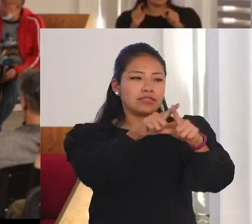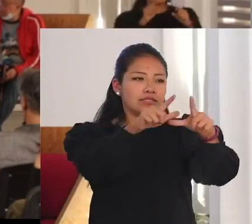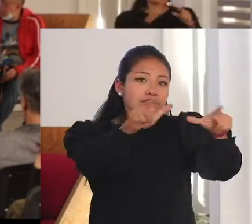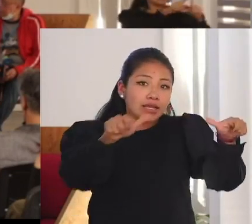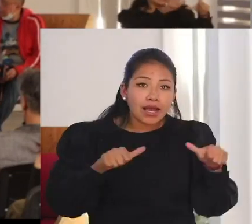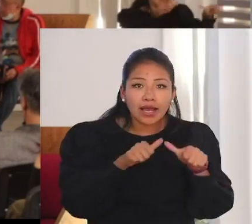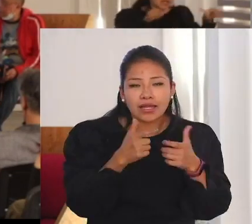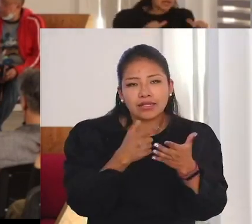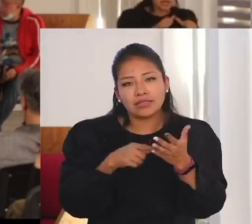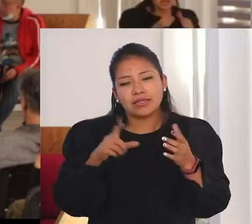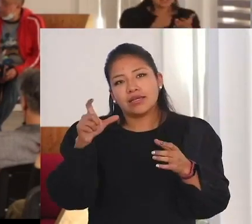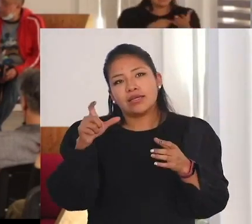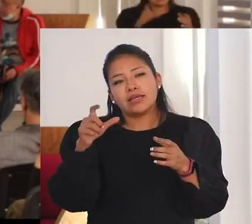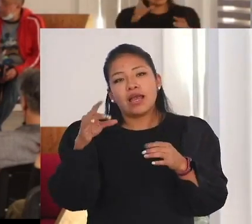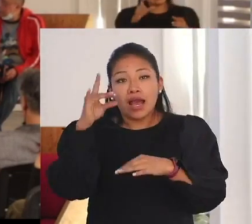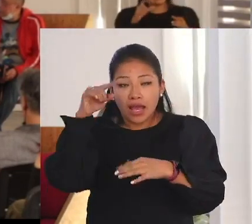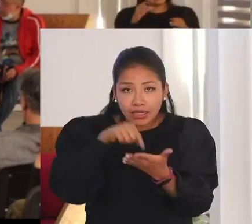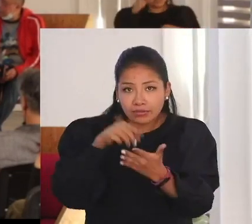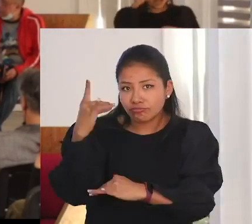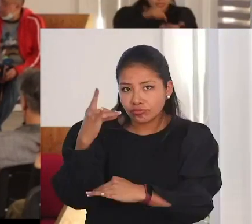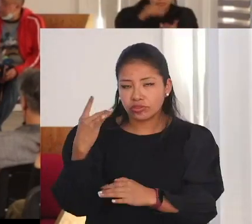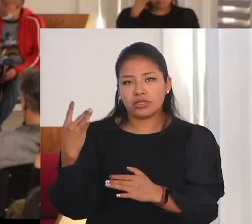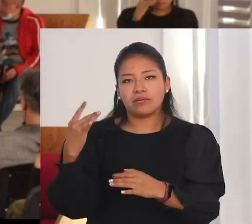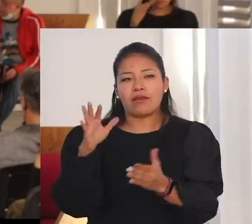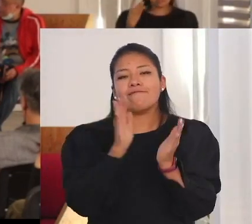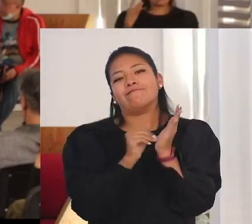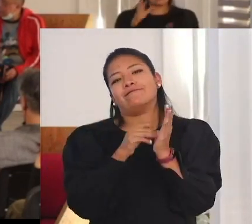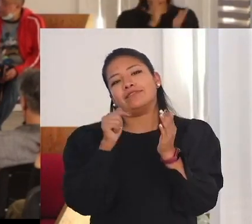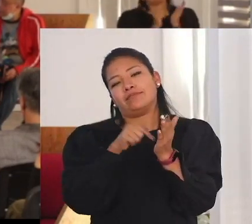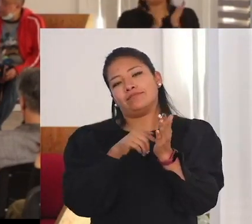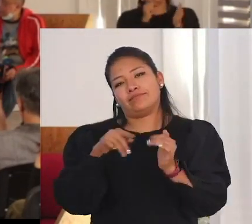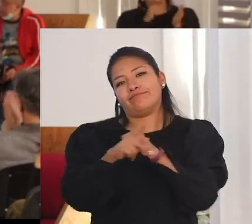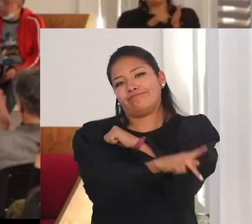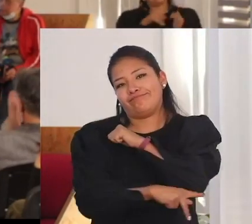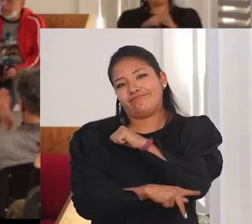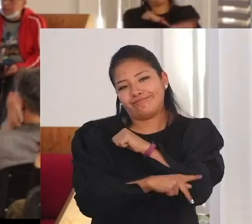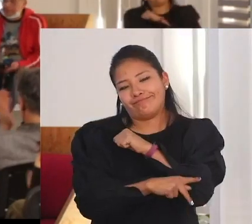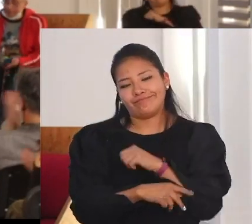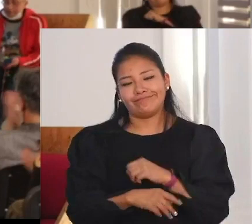y falencias que tenemos como país eso simplemente Muchas gracias